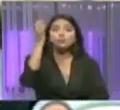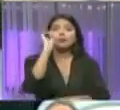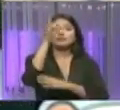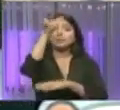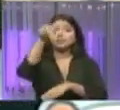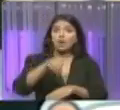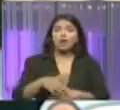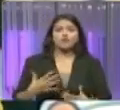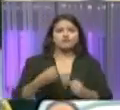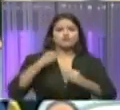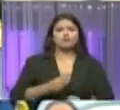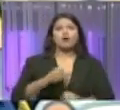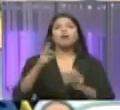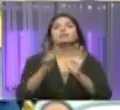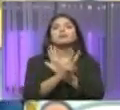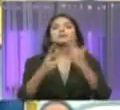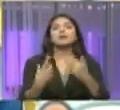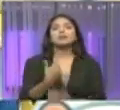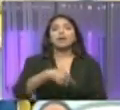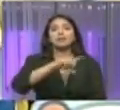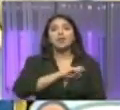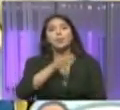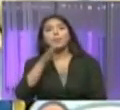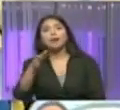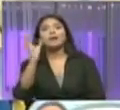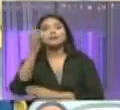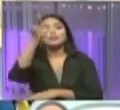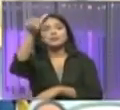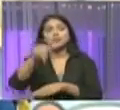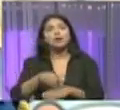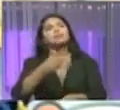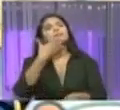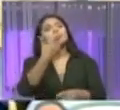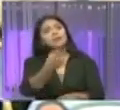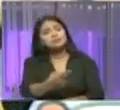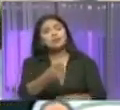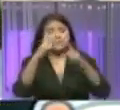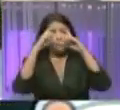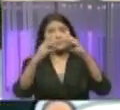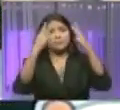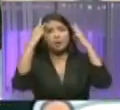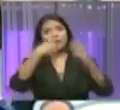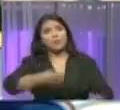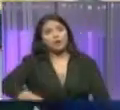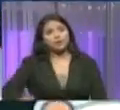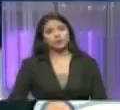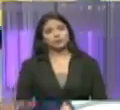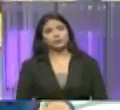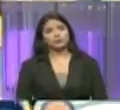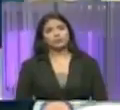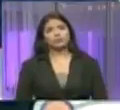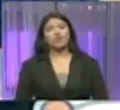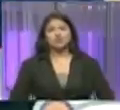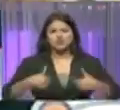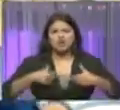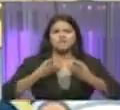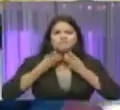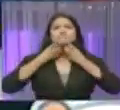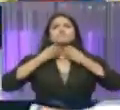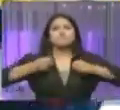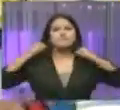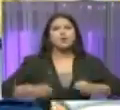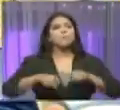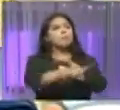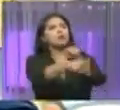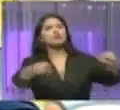la hidalguía para ir el 17 de enero a la Asamblea y decirle, señor presidente Ramos Alú, así tengo los cojones para enfrentarlos a